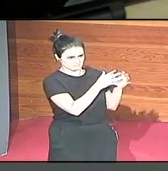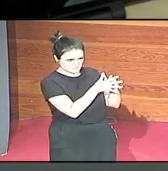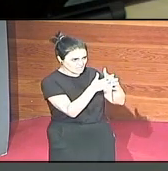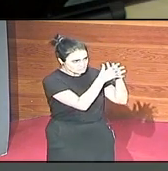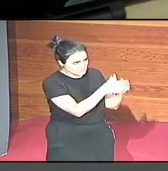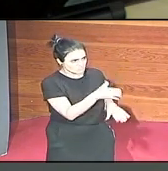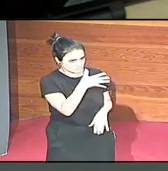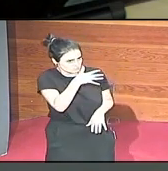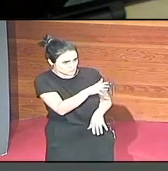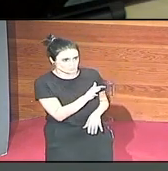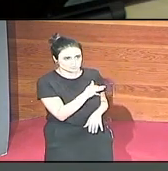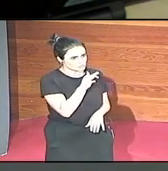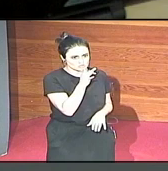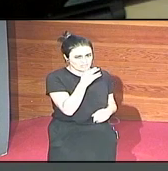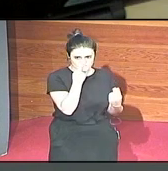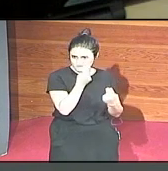por